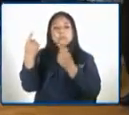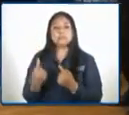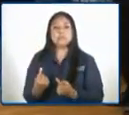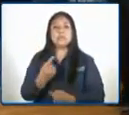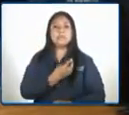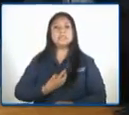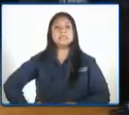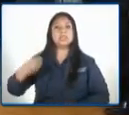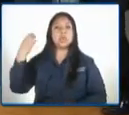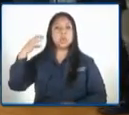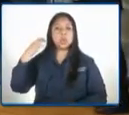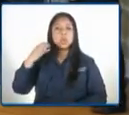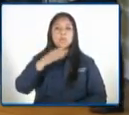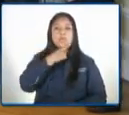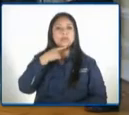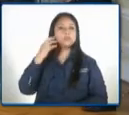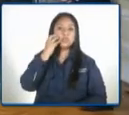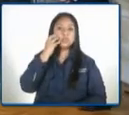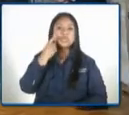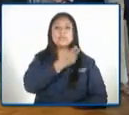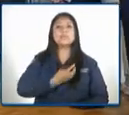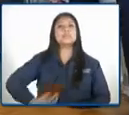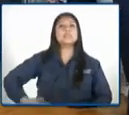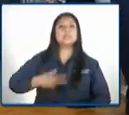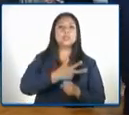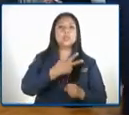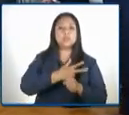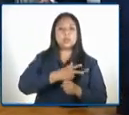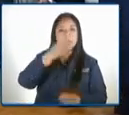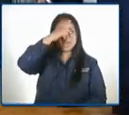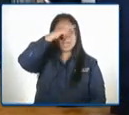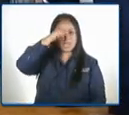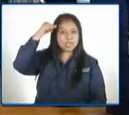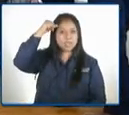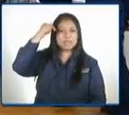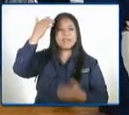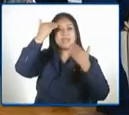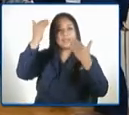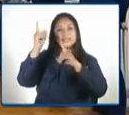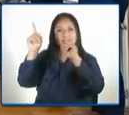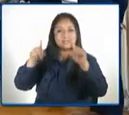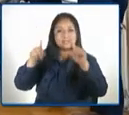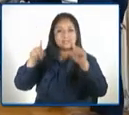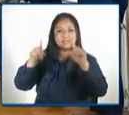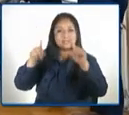Colombia y el presidente de la República de Guatemala. A todos, gracias por su asistencia.